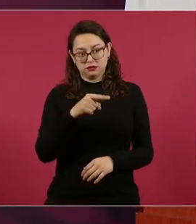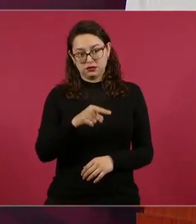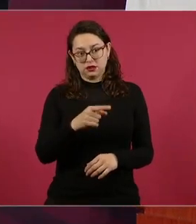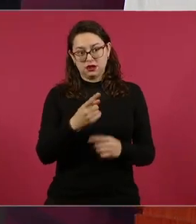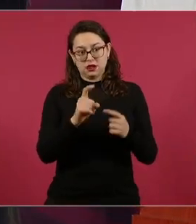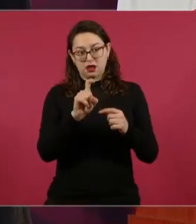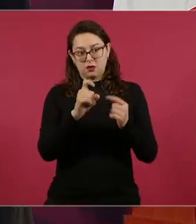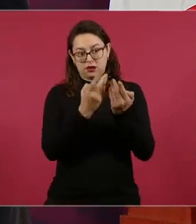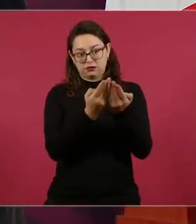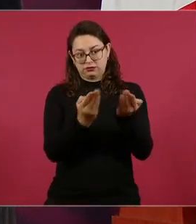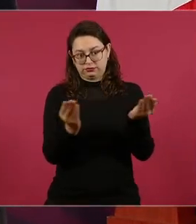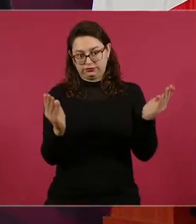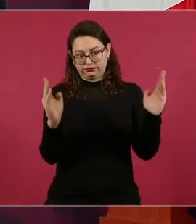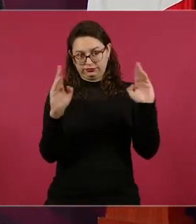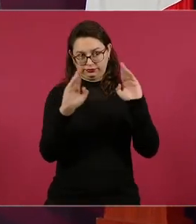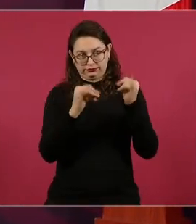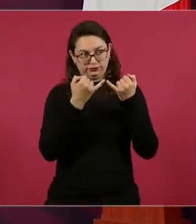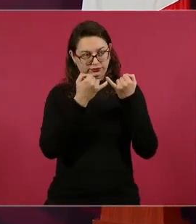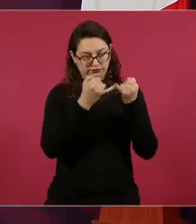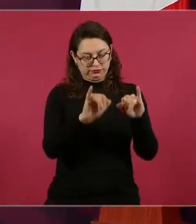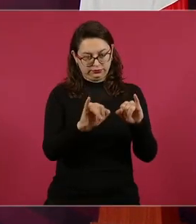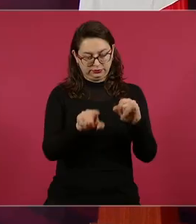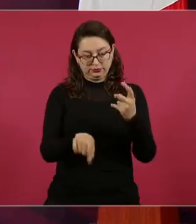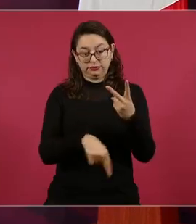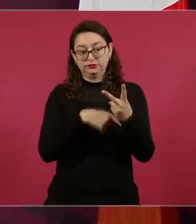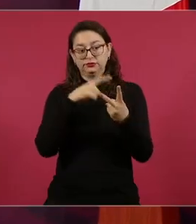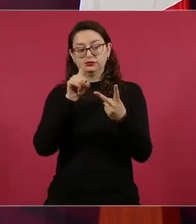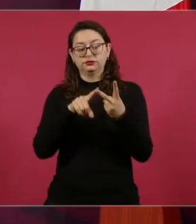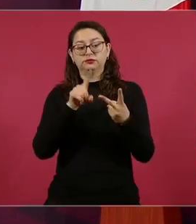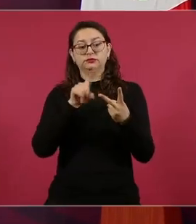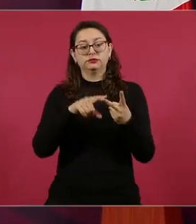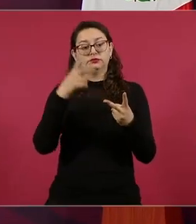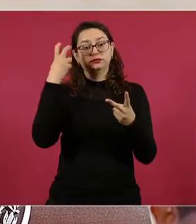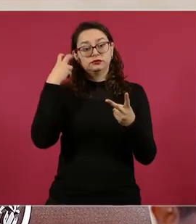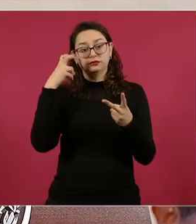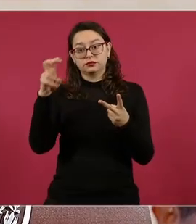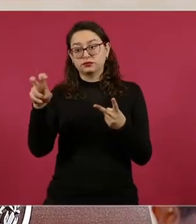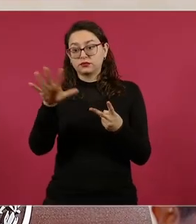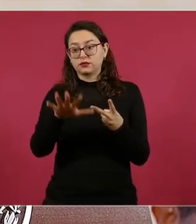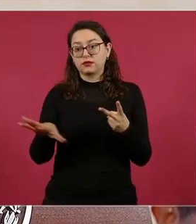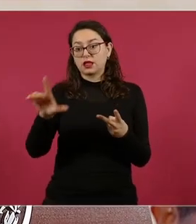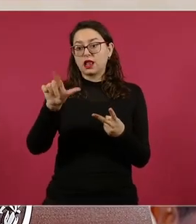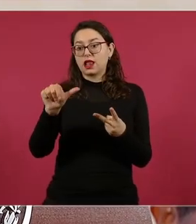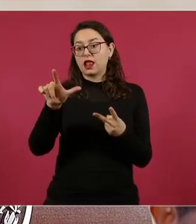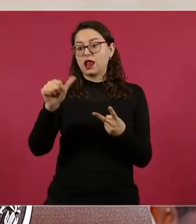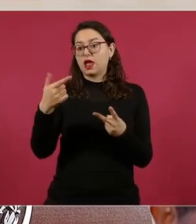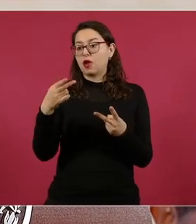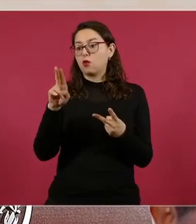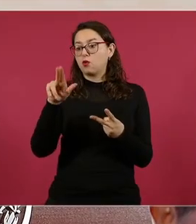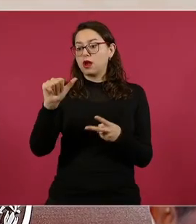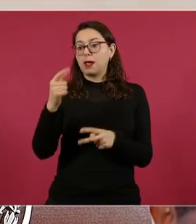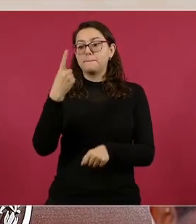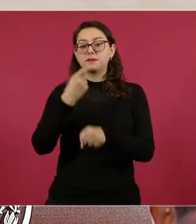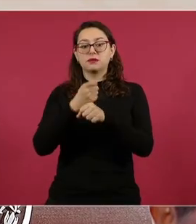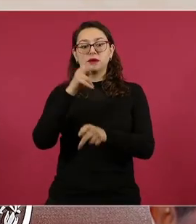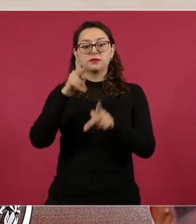estuvimos inaugurando la primera etapa de agua saludable para la laguna.